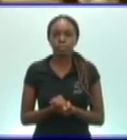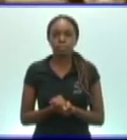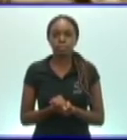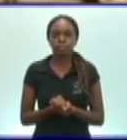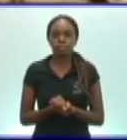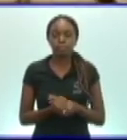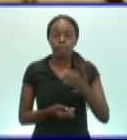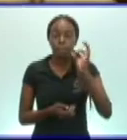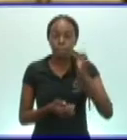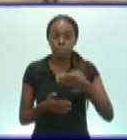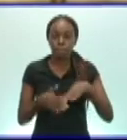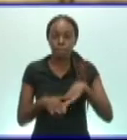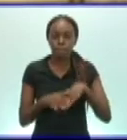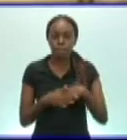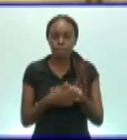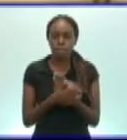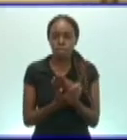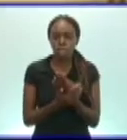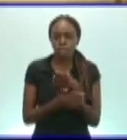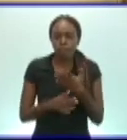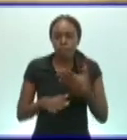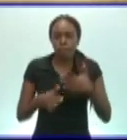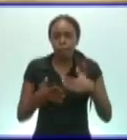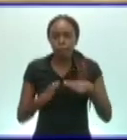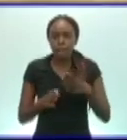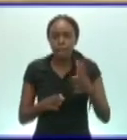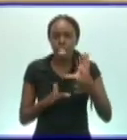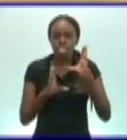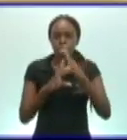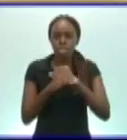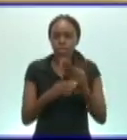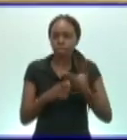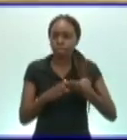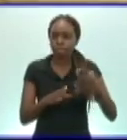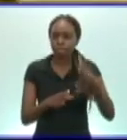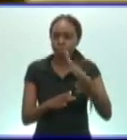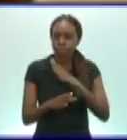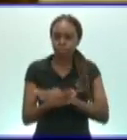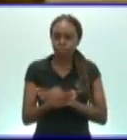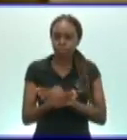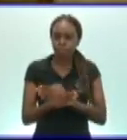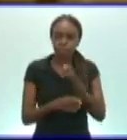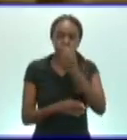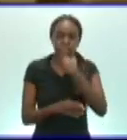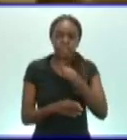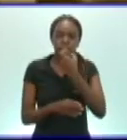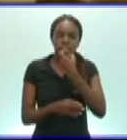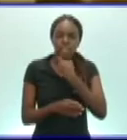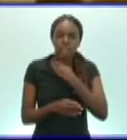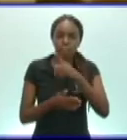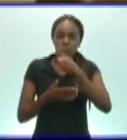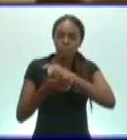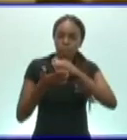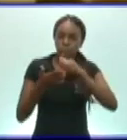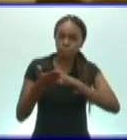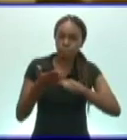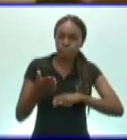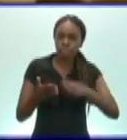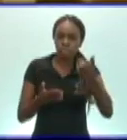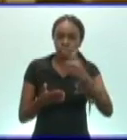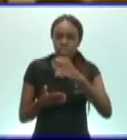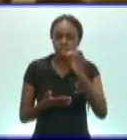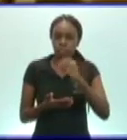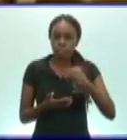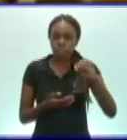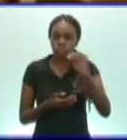Ese mismo día, o tal vez la noche antes, Céspedes redacta el manifiesto del 10 de octubre,